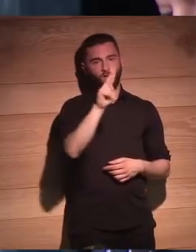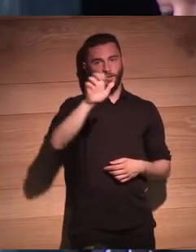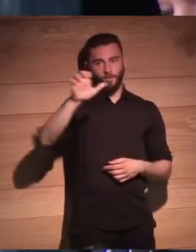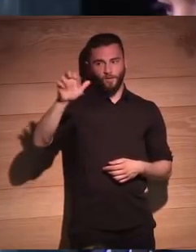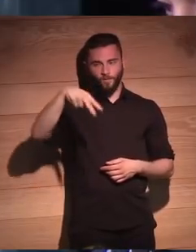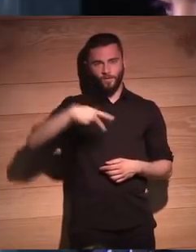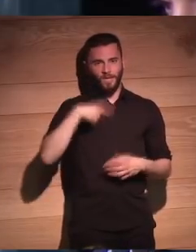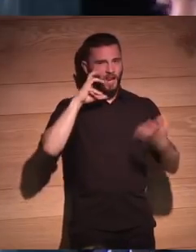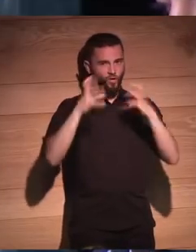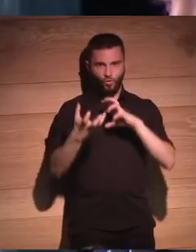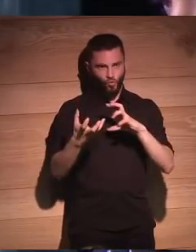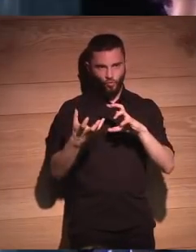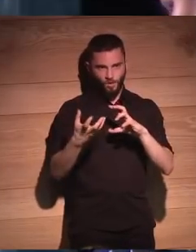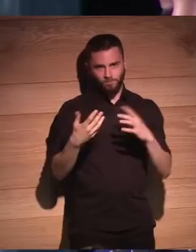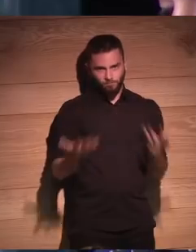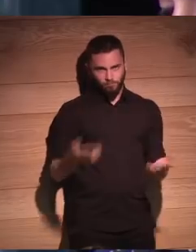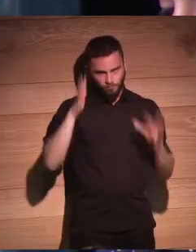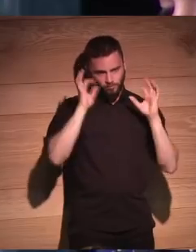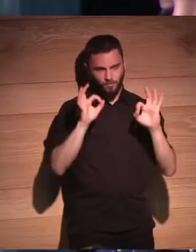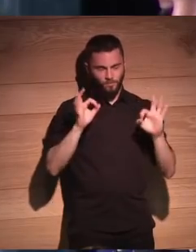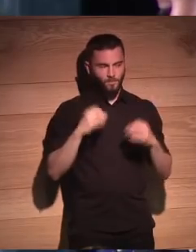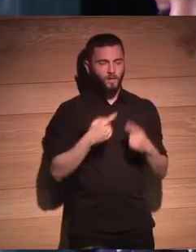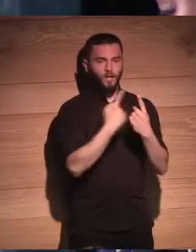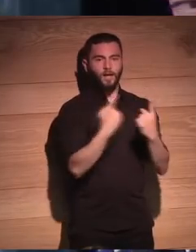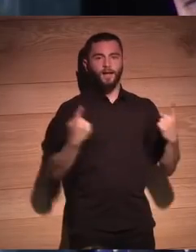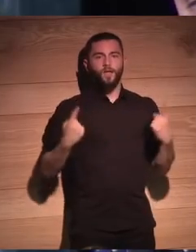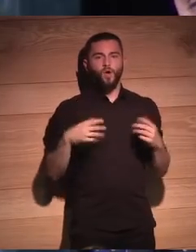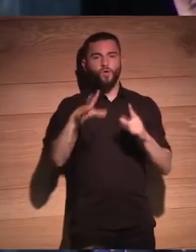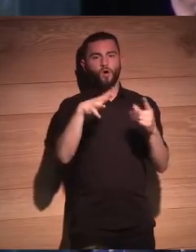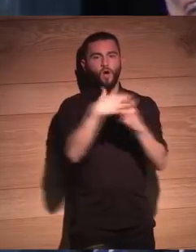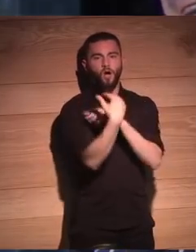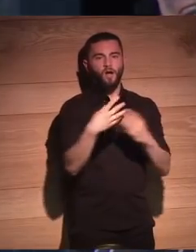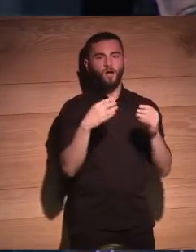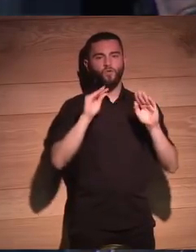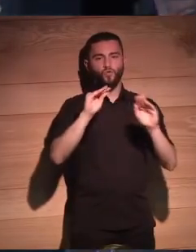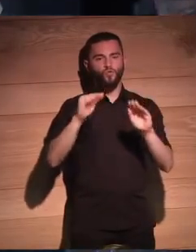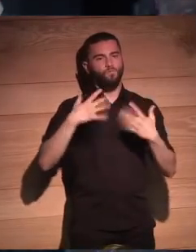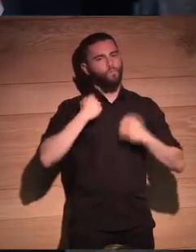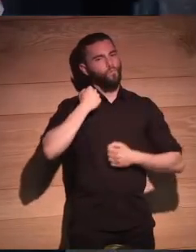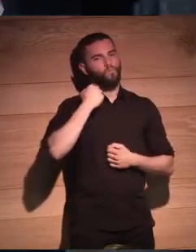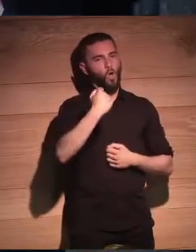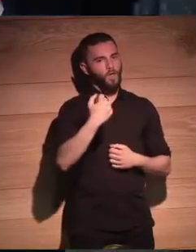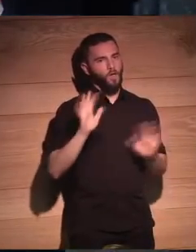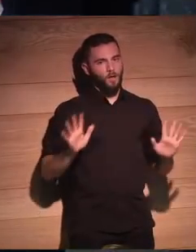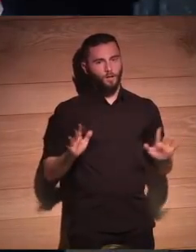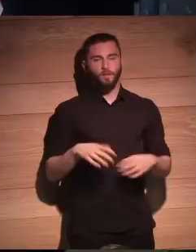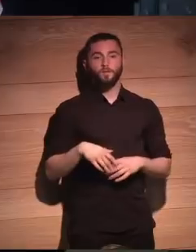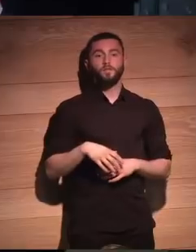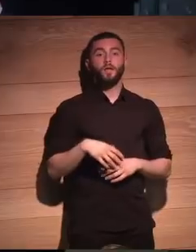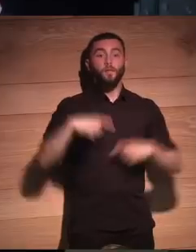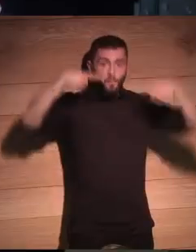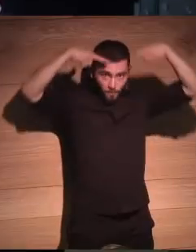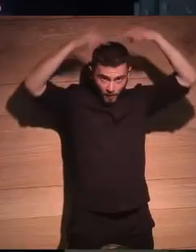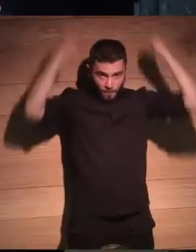su ambiente son muy poderosas. ¿Y qué hay que hacer para enamorar a Batman? ¿Alguien lo